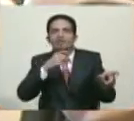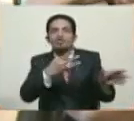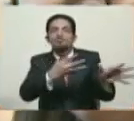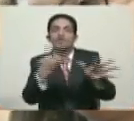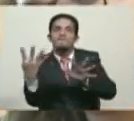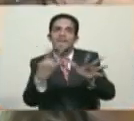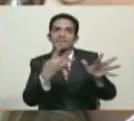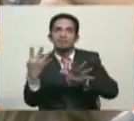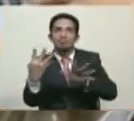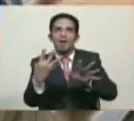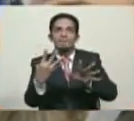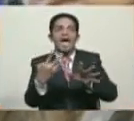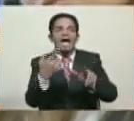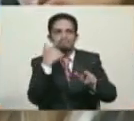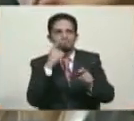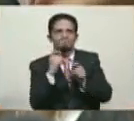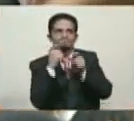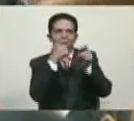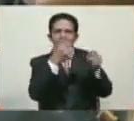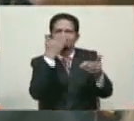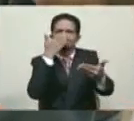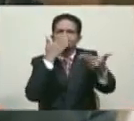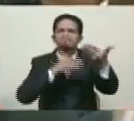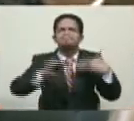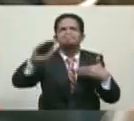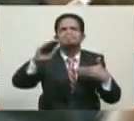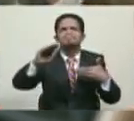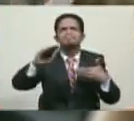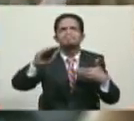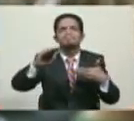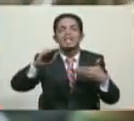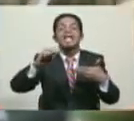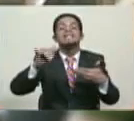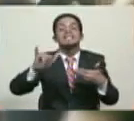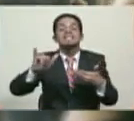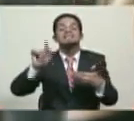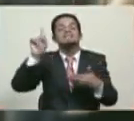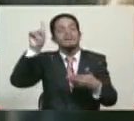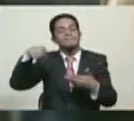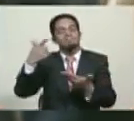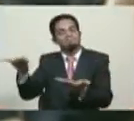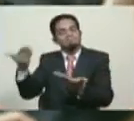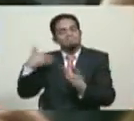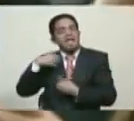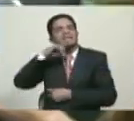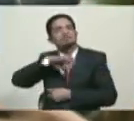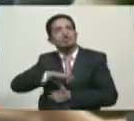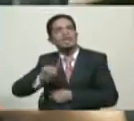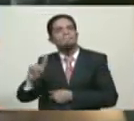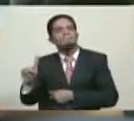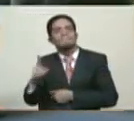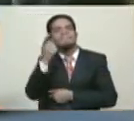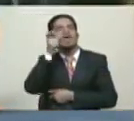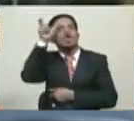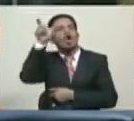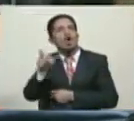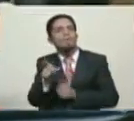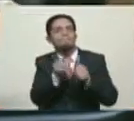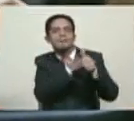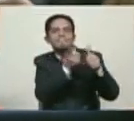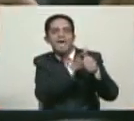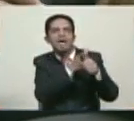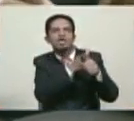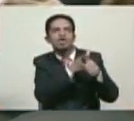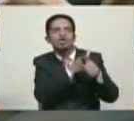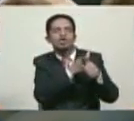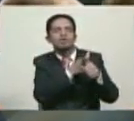lo convirtió para la eternidad y para nuestra historia constitucional en el primer constituyente de la República, como